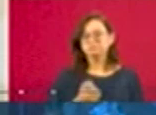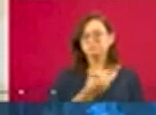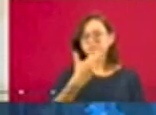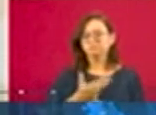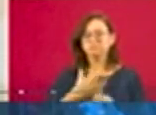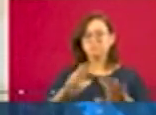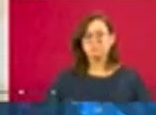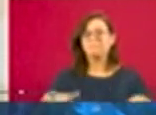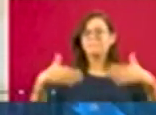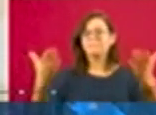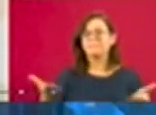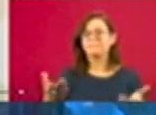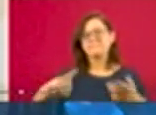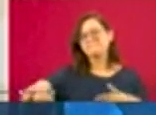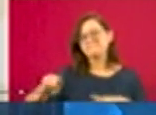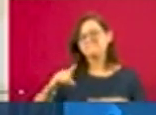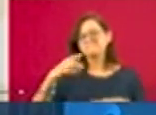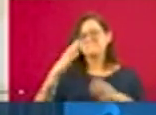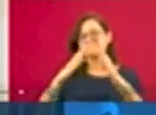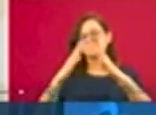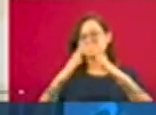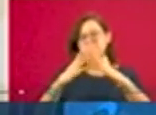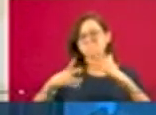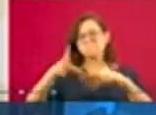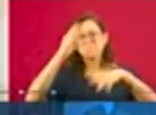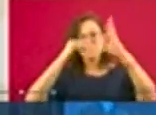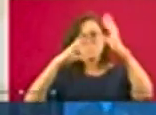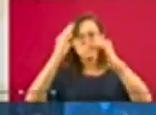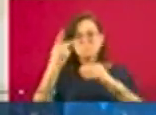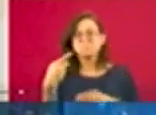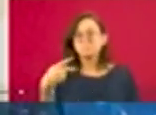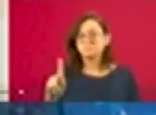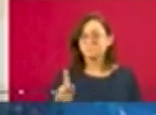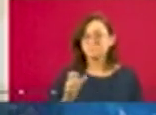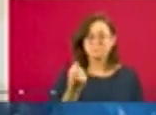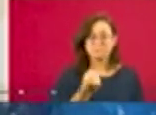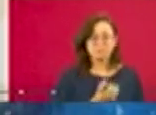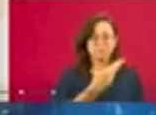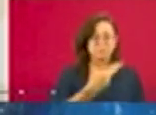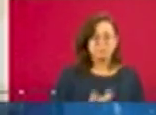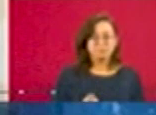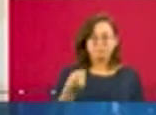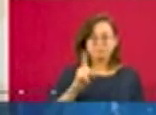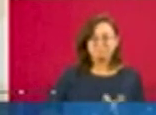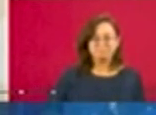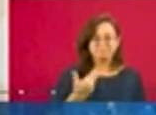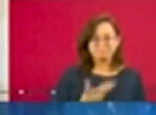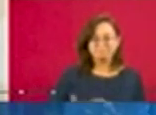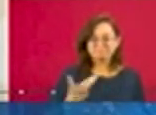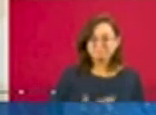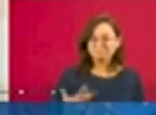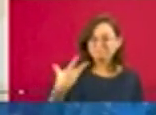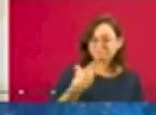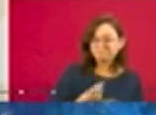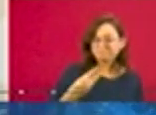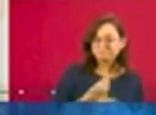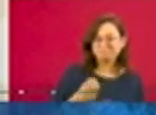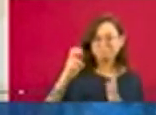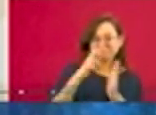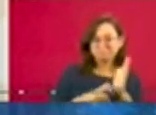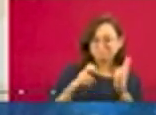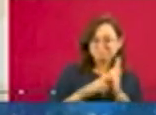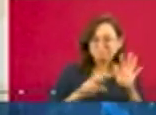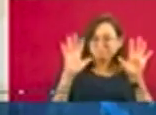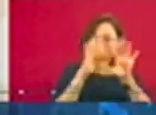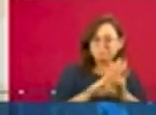la demanda necesaria de programas los tengamos listos, porque los estamos entregando con